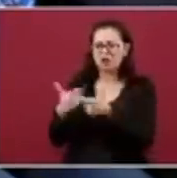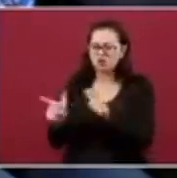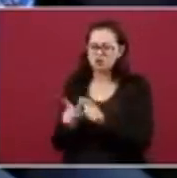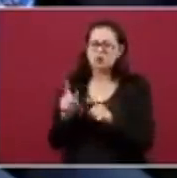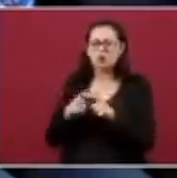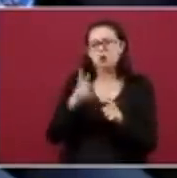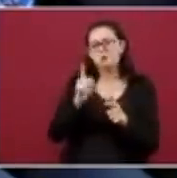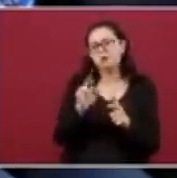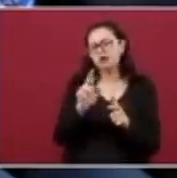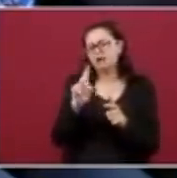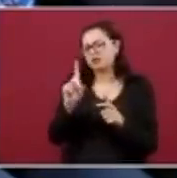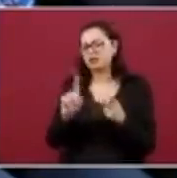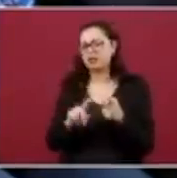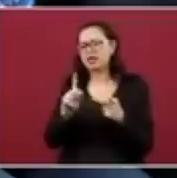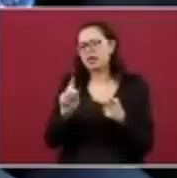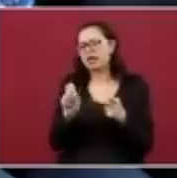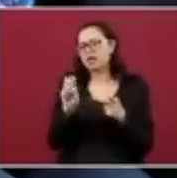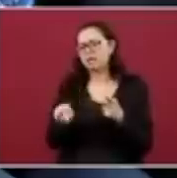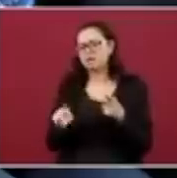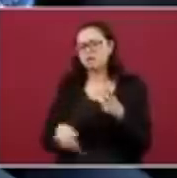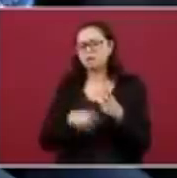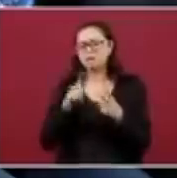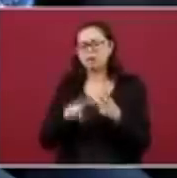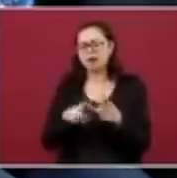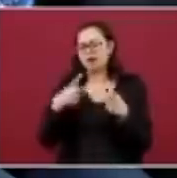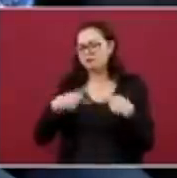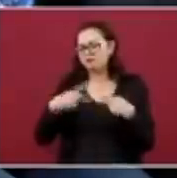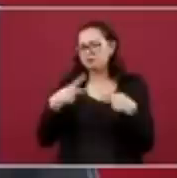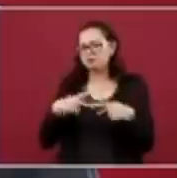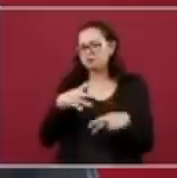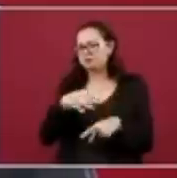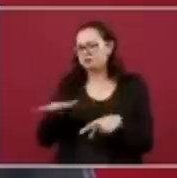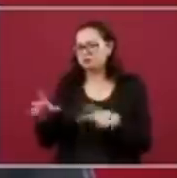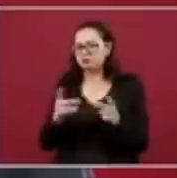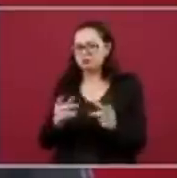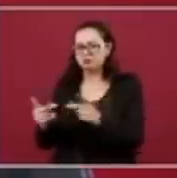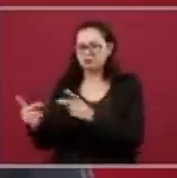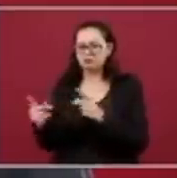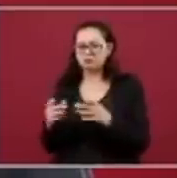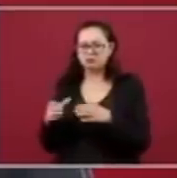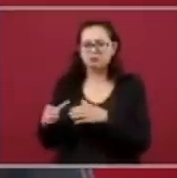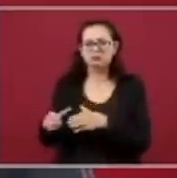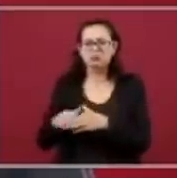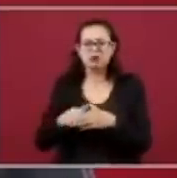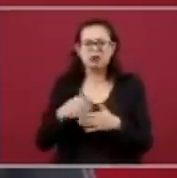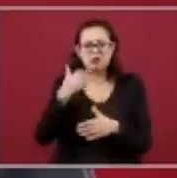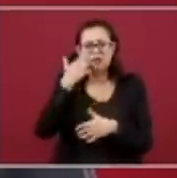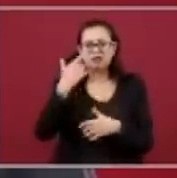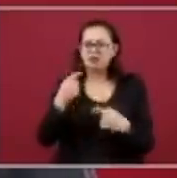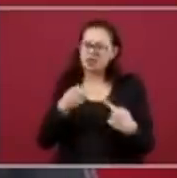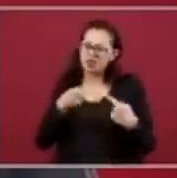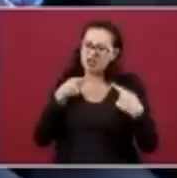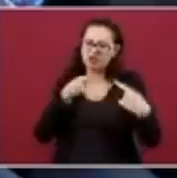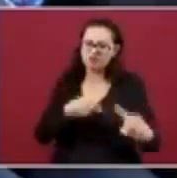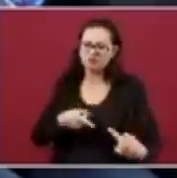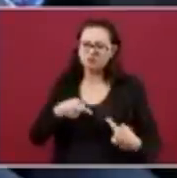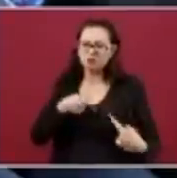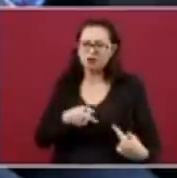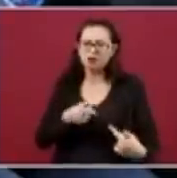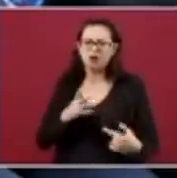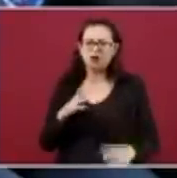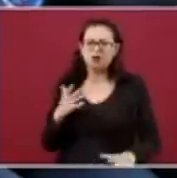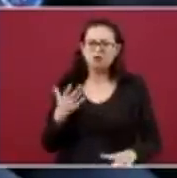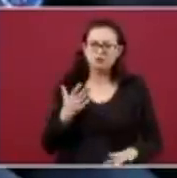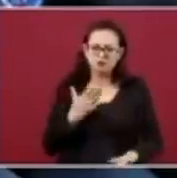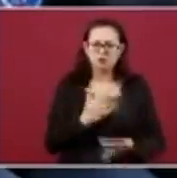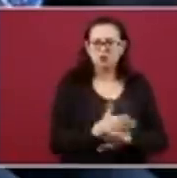panistas, activistas, que pues, como su nombre lo indica, quieren hacer un contrapeso al gobierno federal,